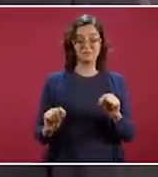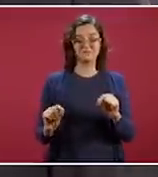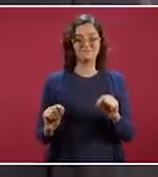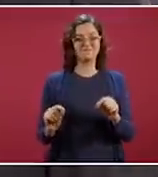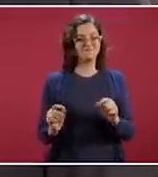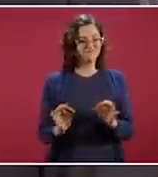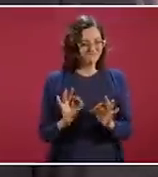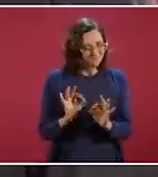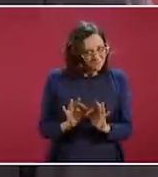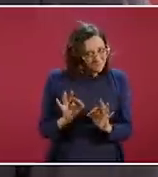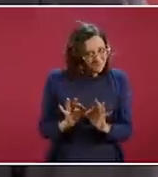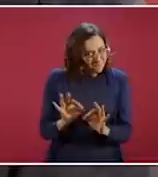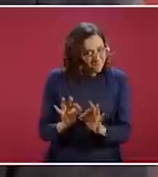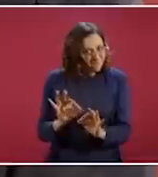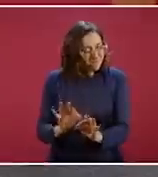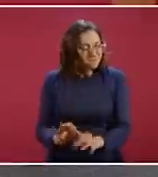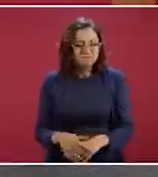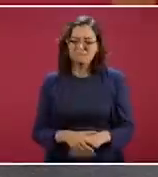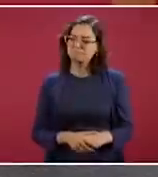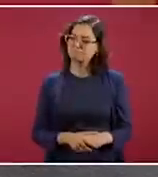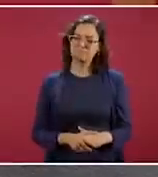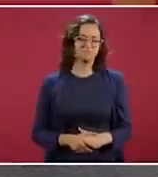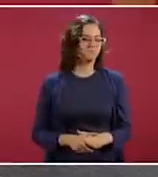no han sido